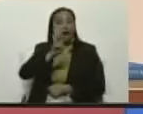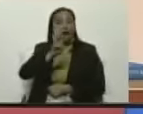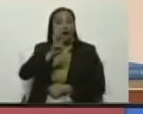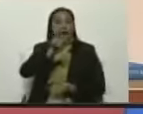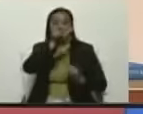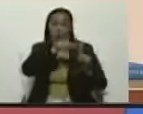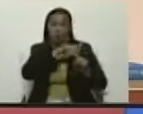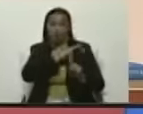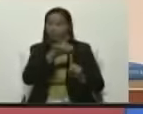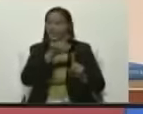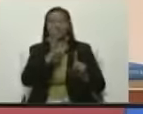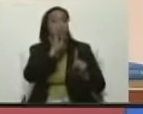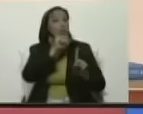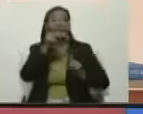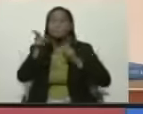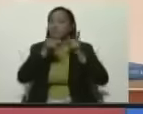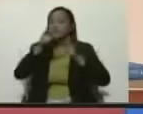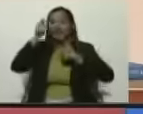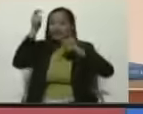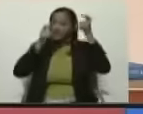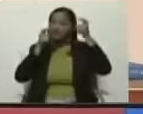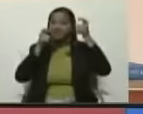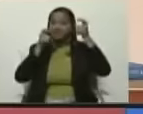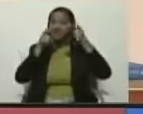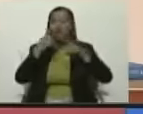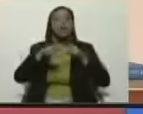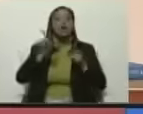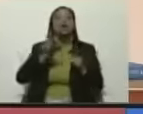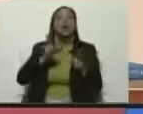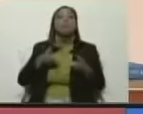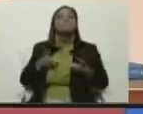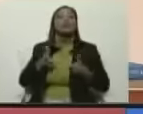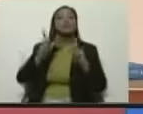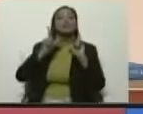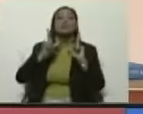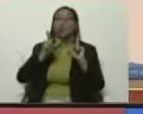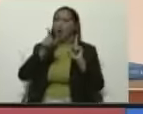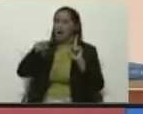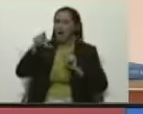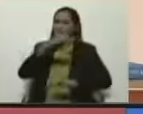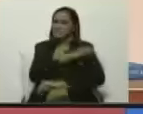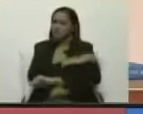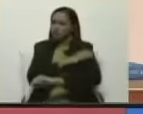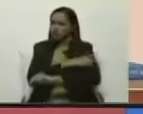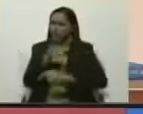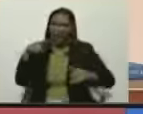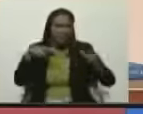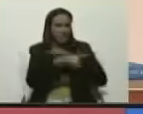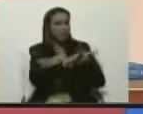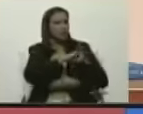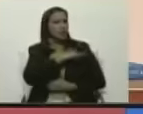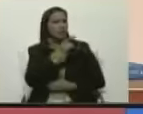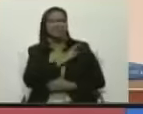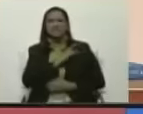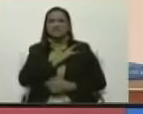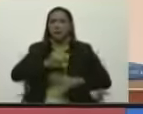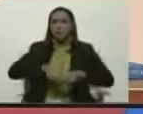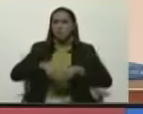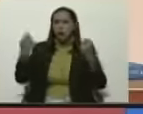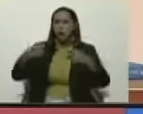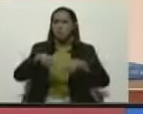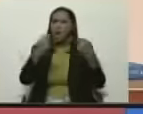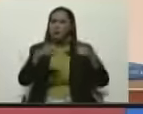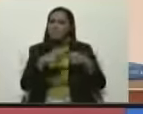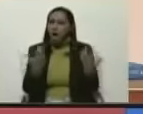nos adversa, porque no permitió un acto allá en la UCAC, lo destrozaron con sus medios, con los